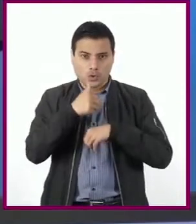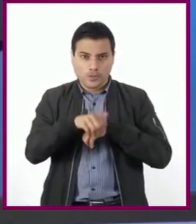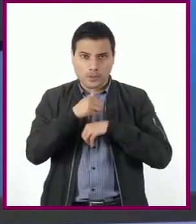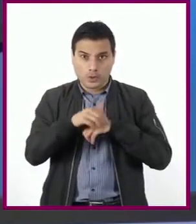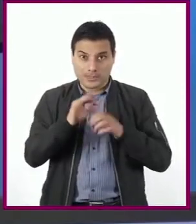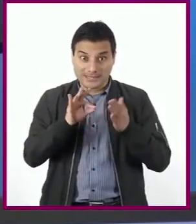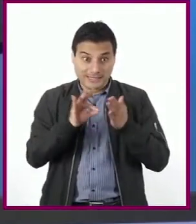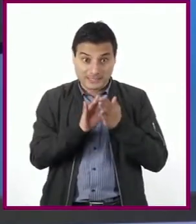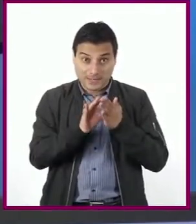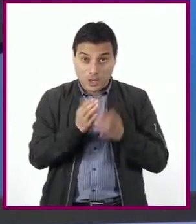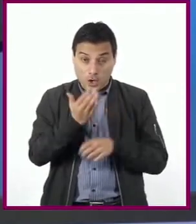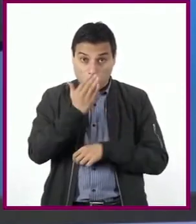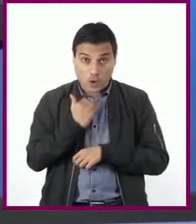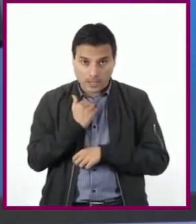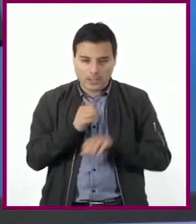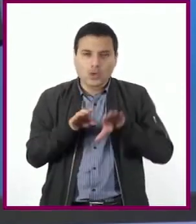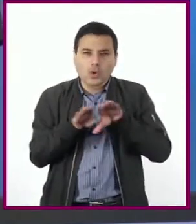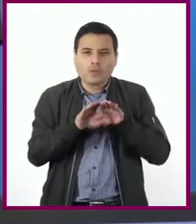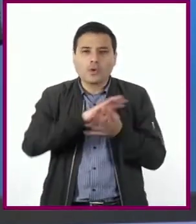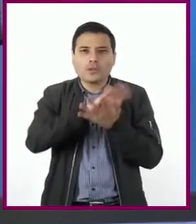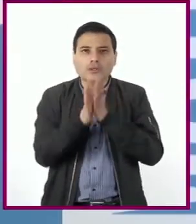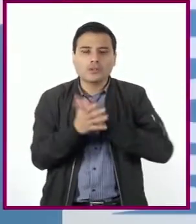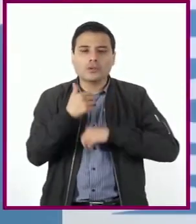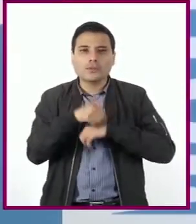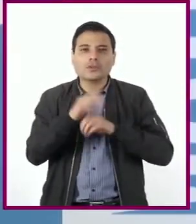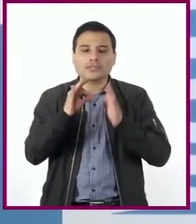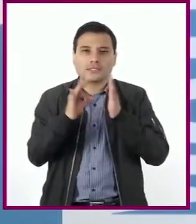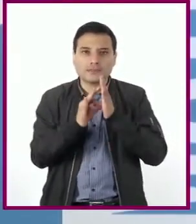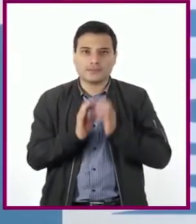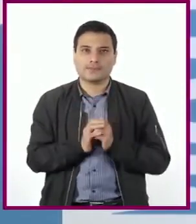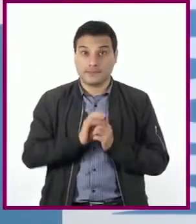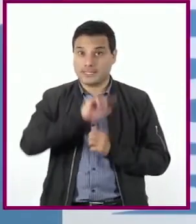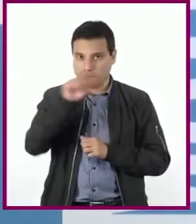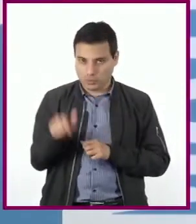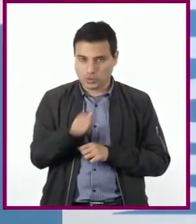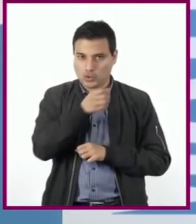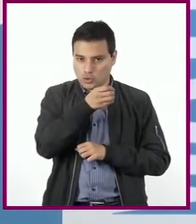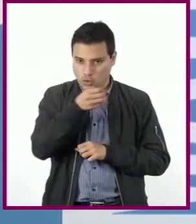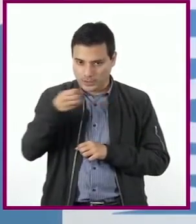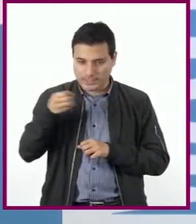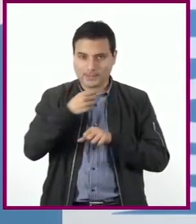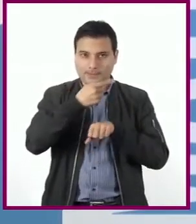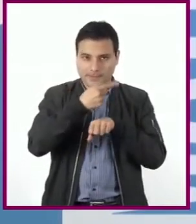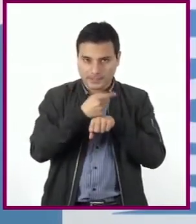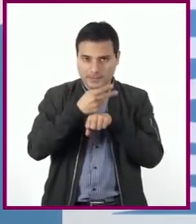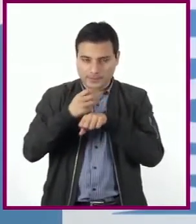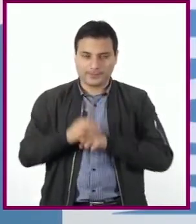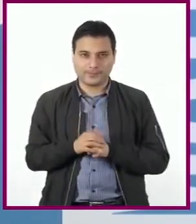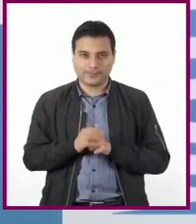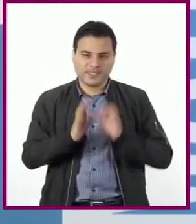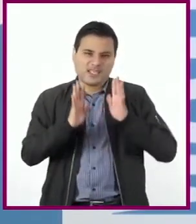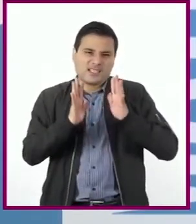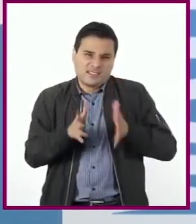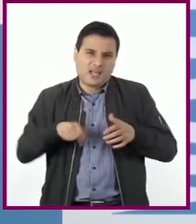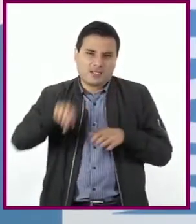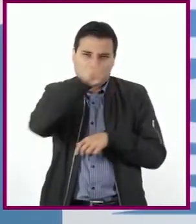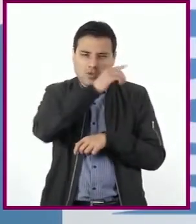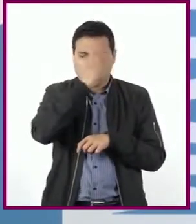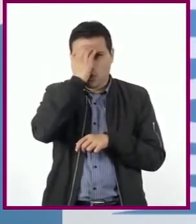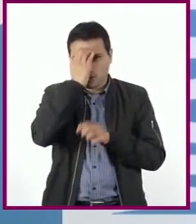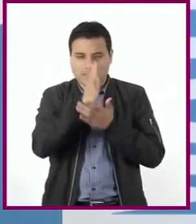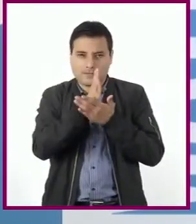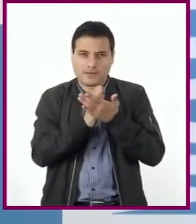decimal. Ordena fracciones y números decimales. Ya hemos aprendido a identificar los tipos de fracciones,